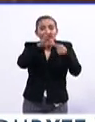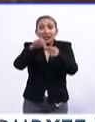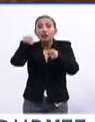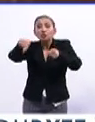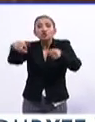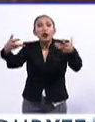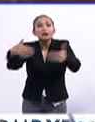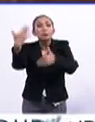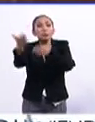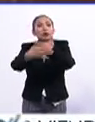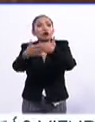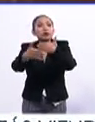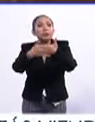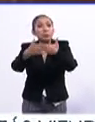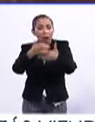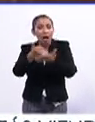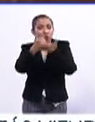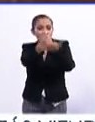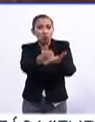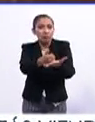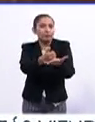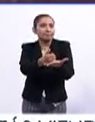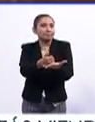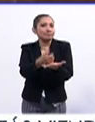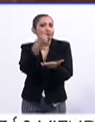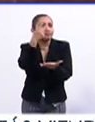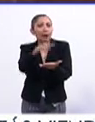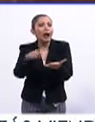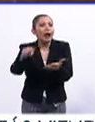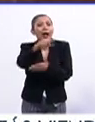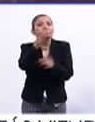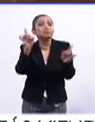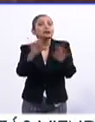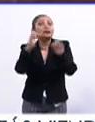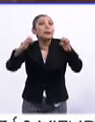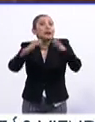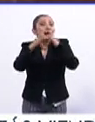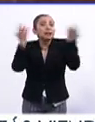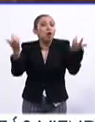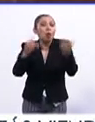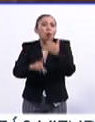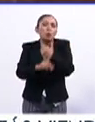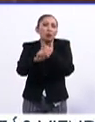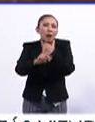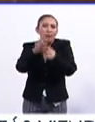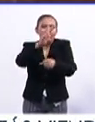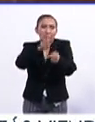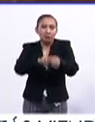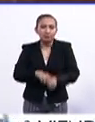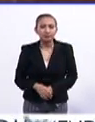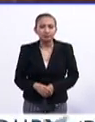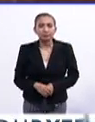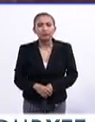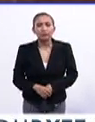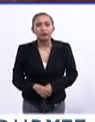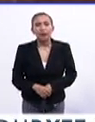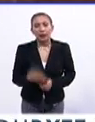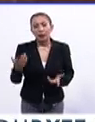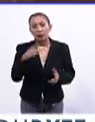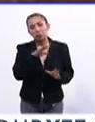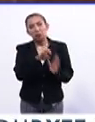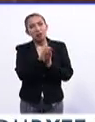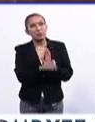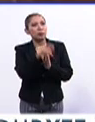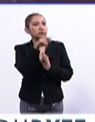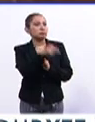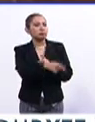acción que pudiera servir para todos los casos de emergencia y catástrofes naturales en lo que tiene